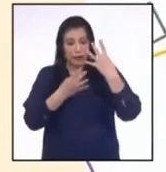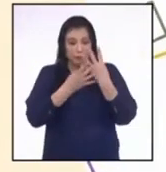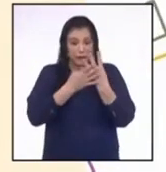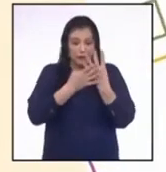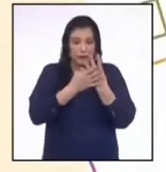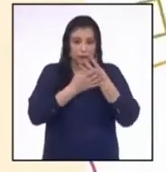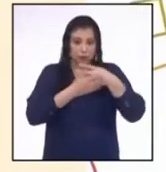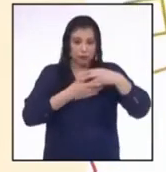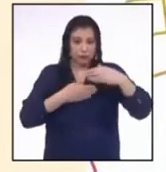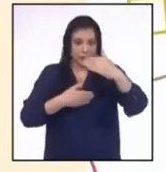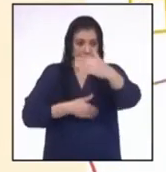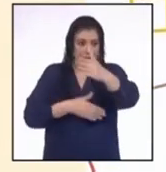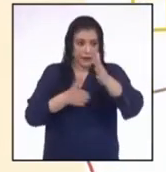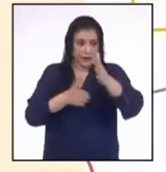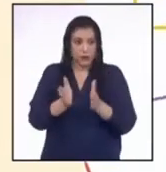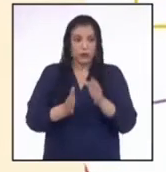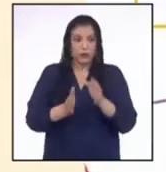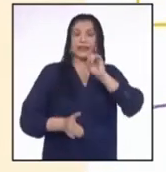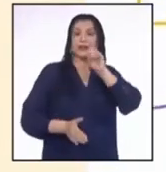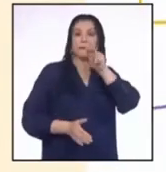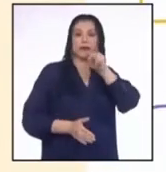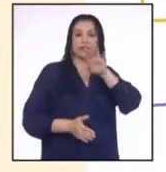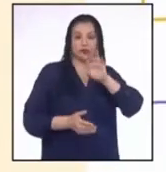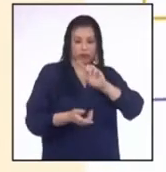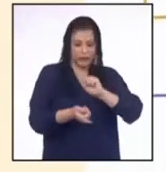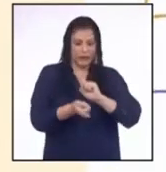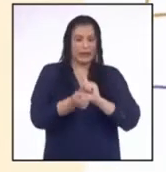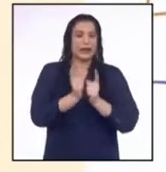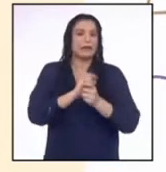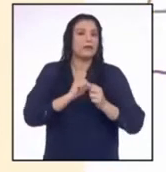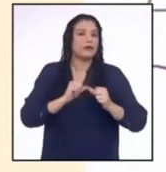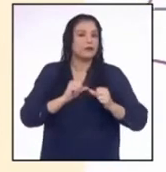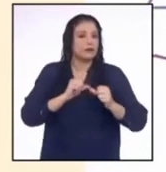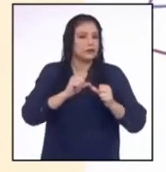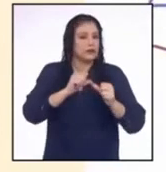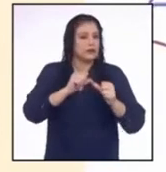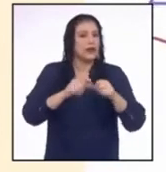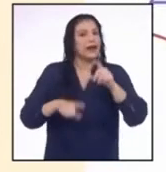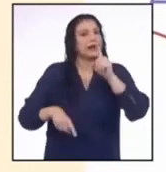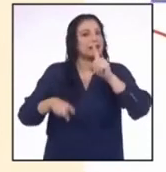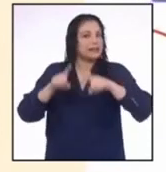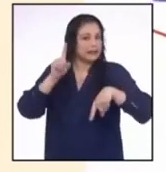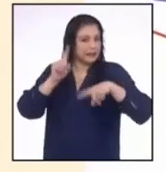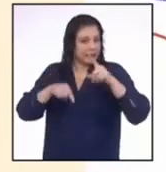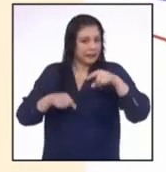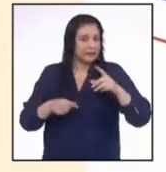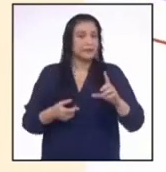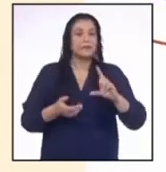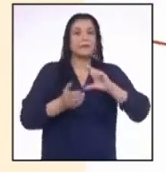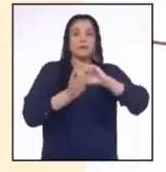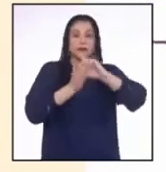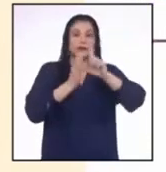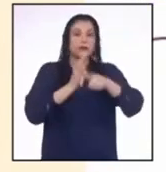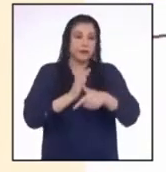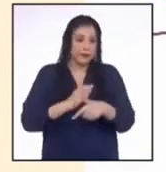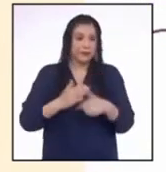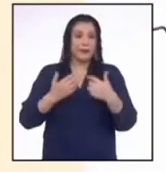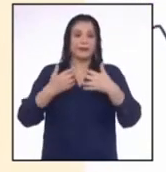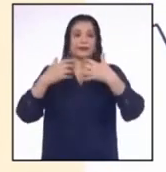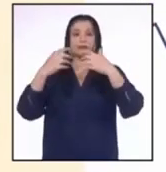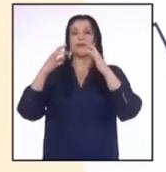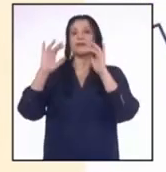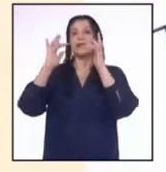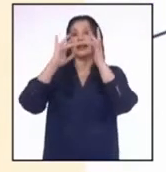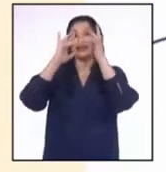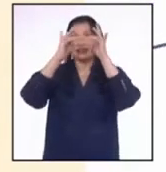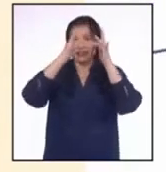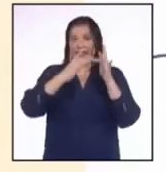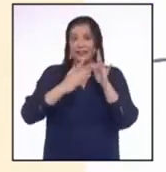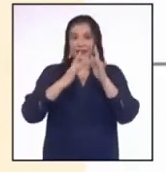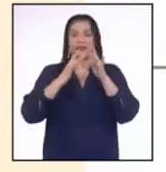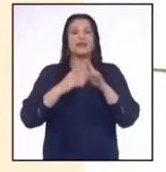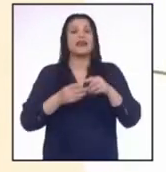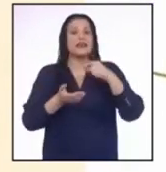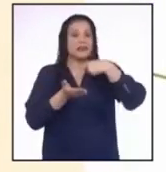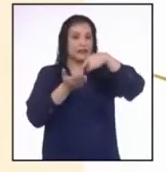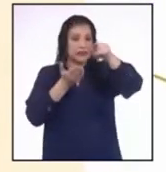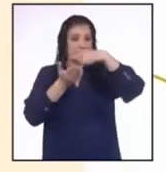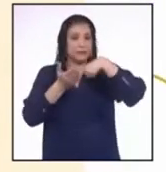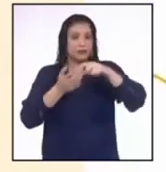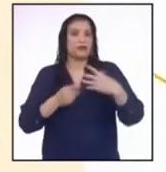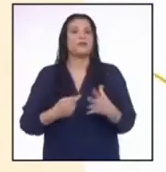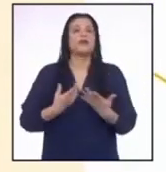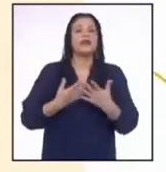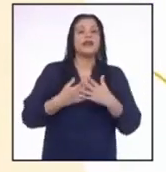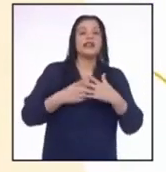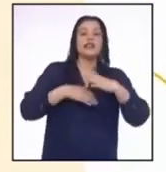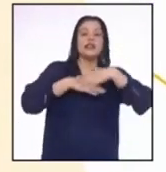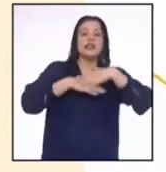a un inversor, el cual cambia la corriente continua a corriente alterna. Luego pasa a las redes de transmisión de energía eléctrica y después a